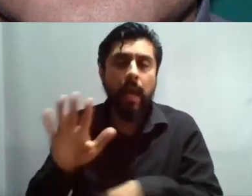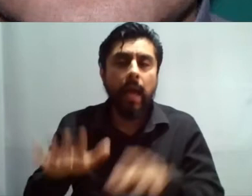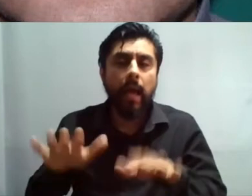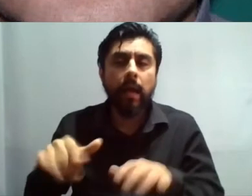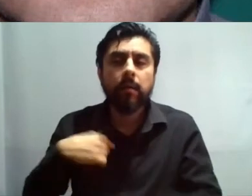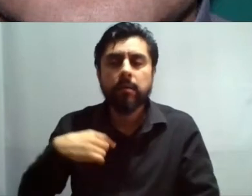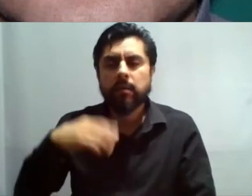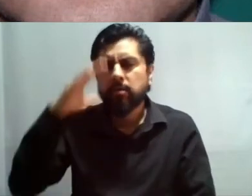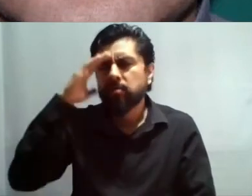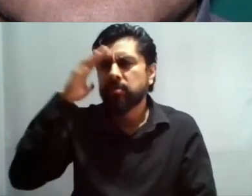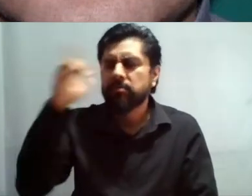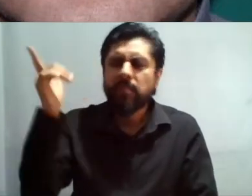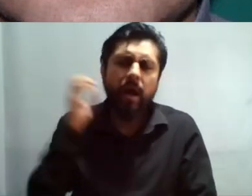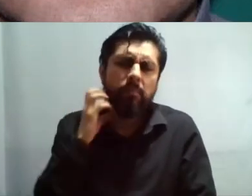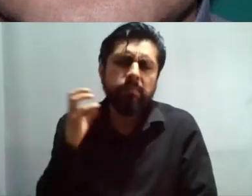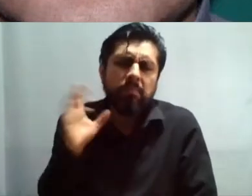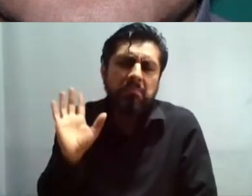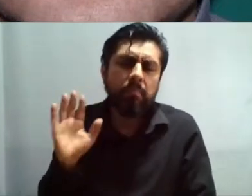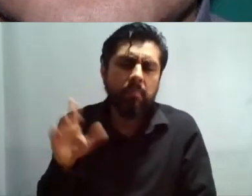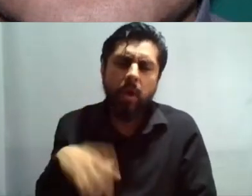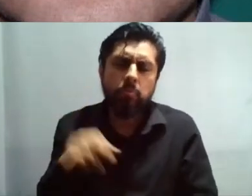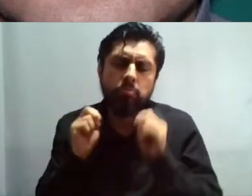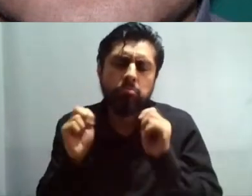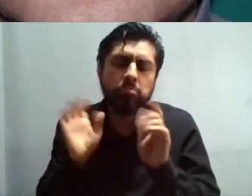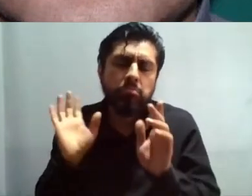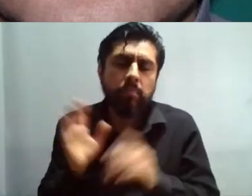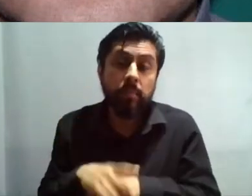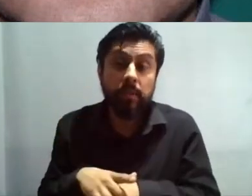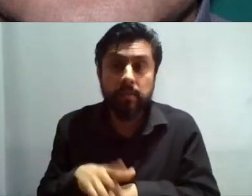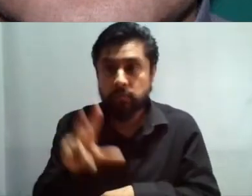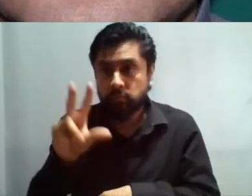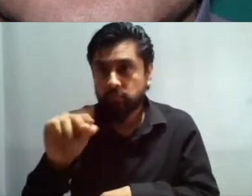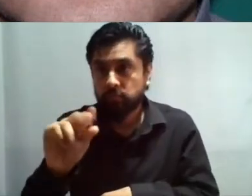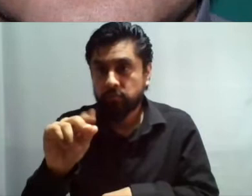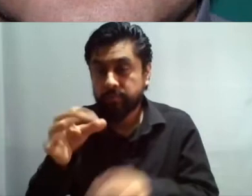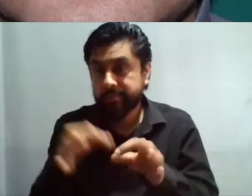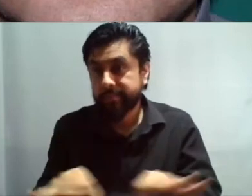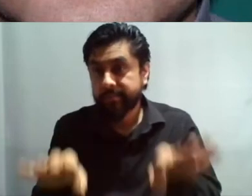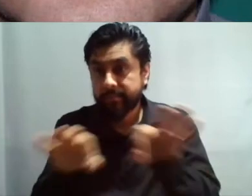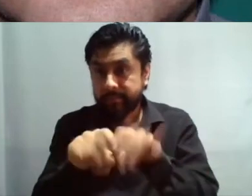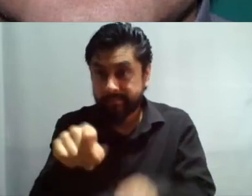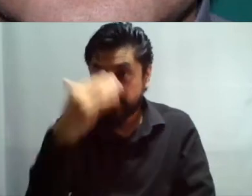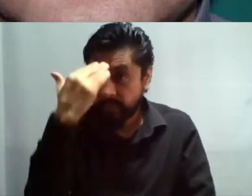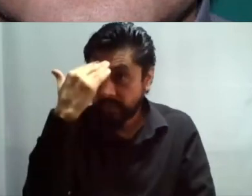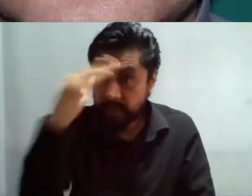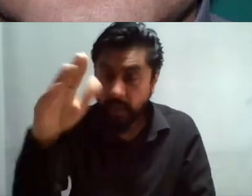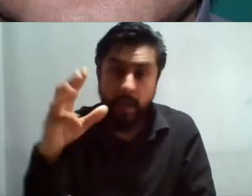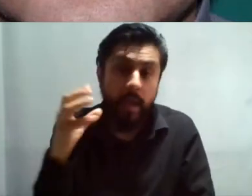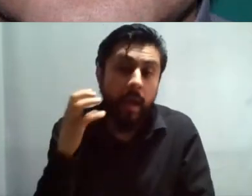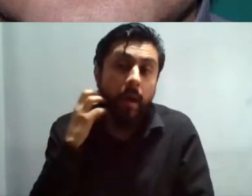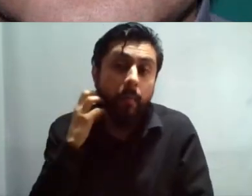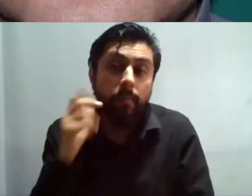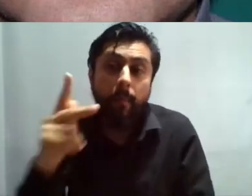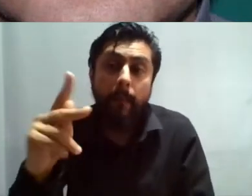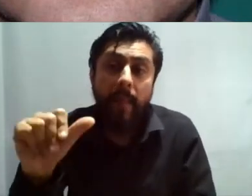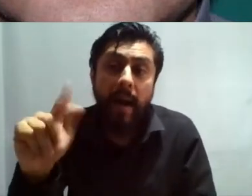nos hinchamos de la cara y que no va a pasar a mayores. Es importante saber esto para que si ocurre, inmediatamente acudir